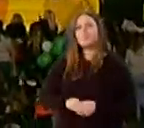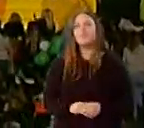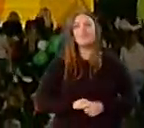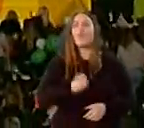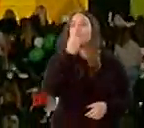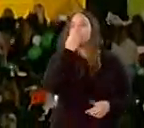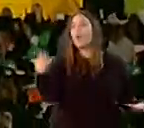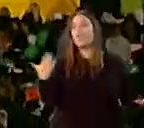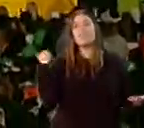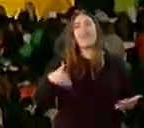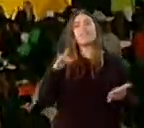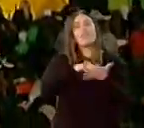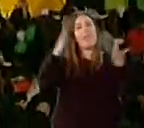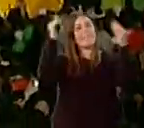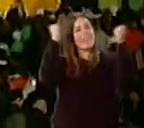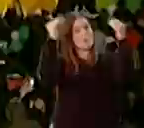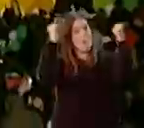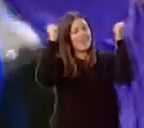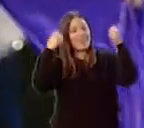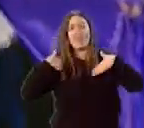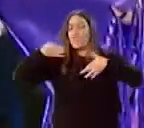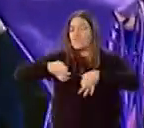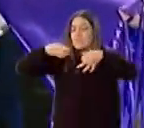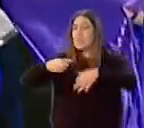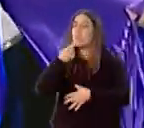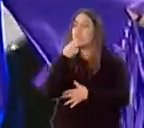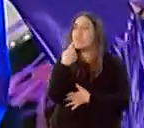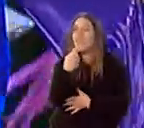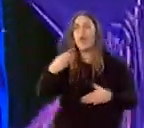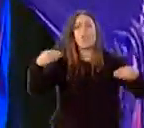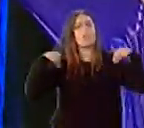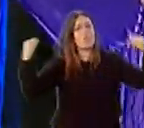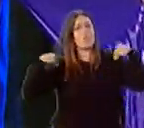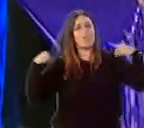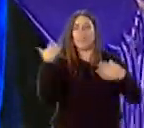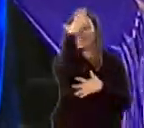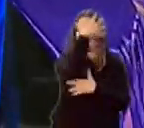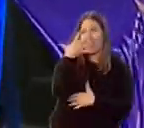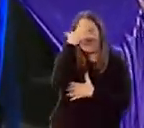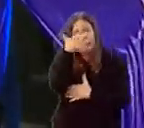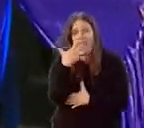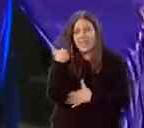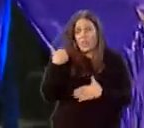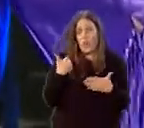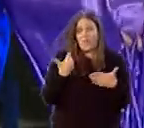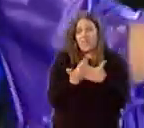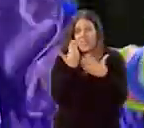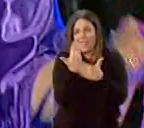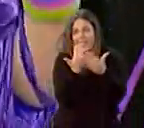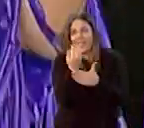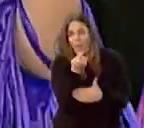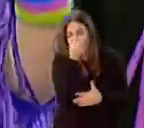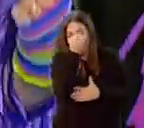con nuestra despedida como siempre digo disfruten del carnaval que son poquitos días y hay que hacerlo de una manera